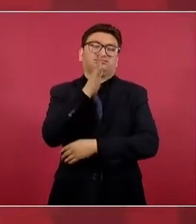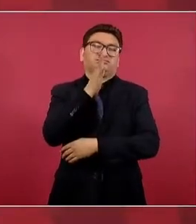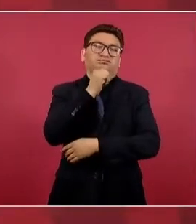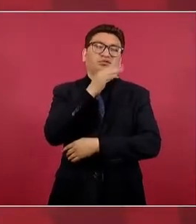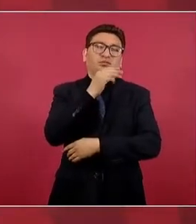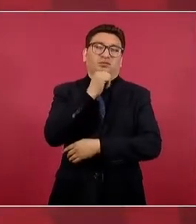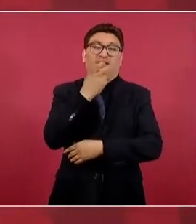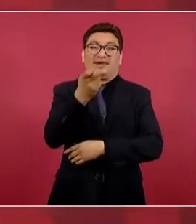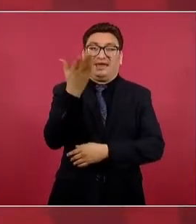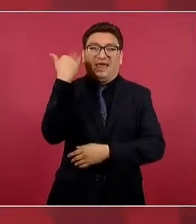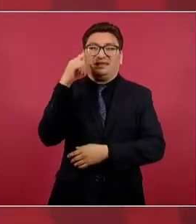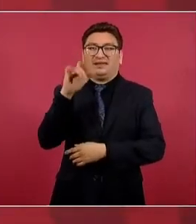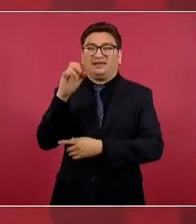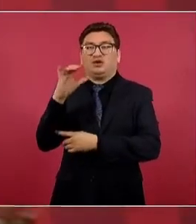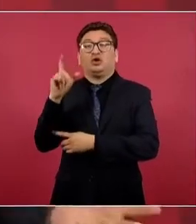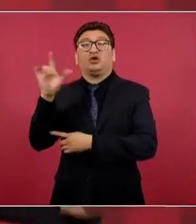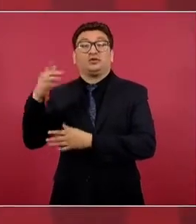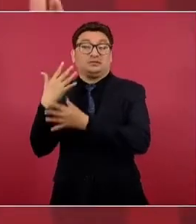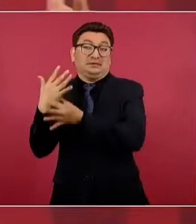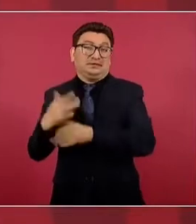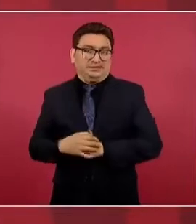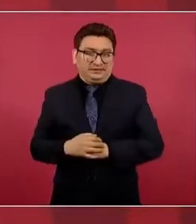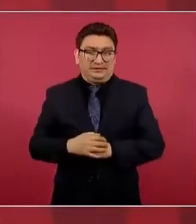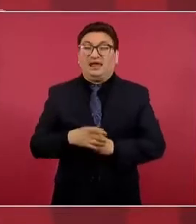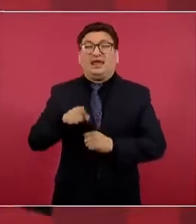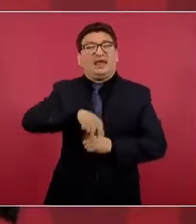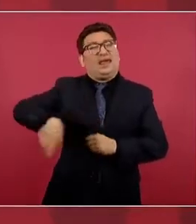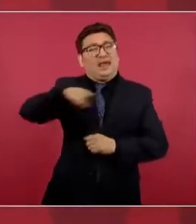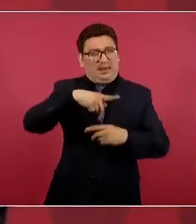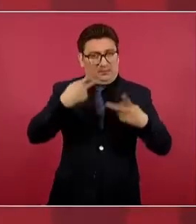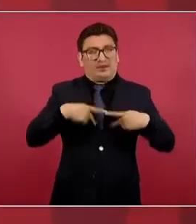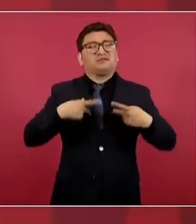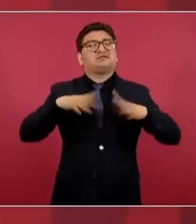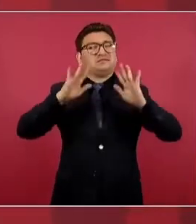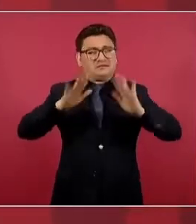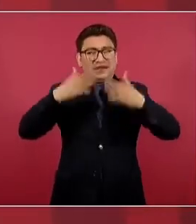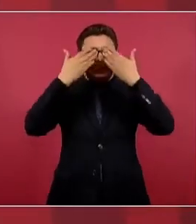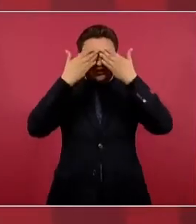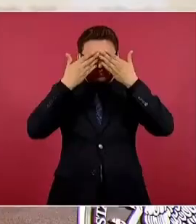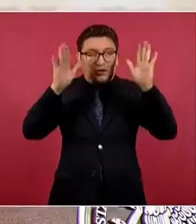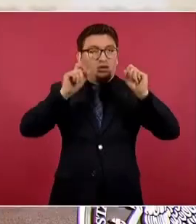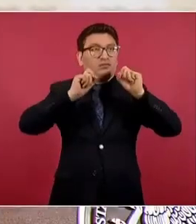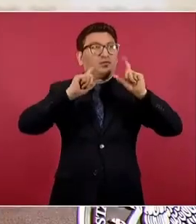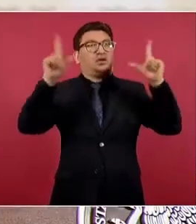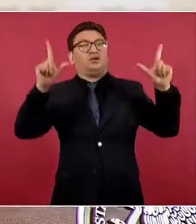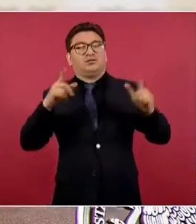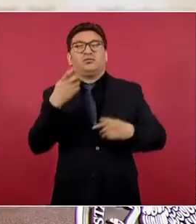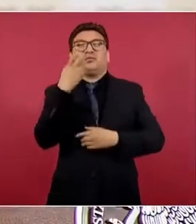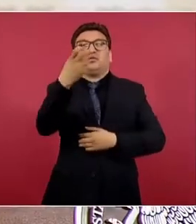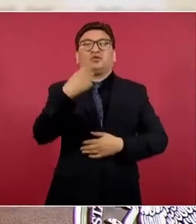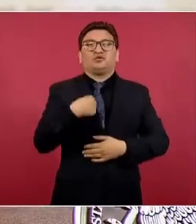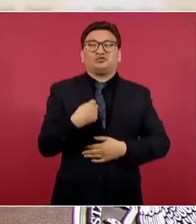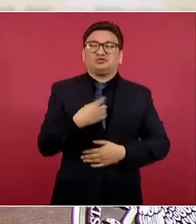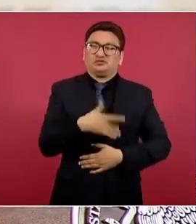Lincoln. Entonces ya la gente está despertando. Yo estoy muy optimista por